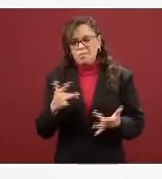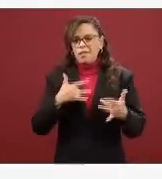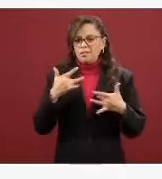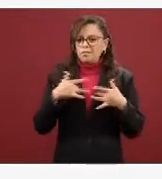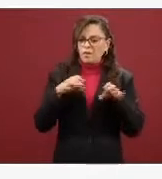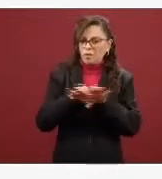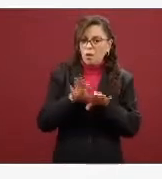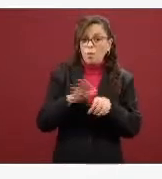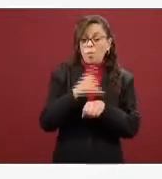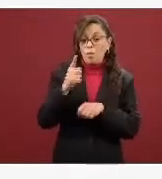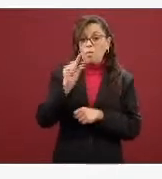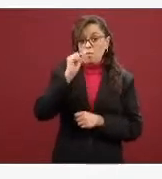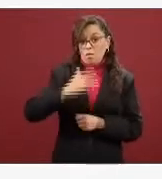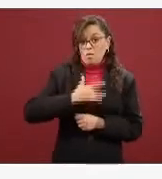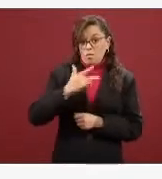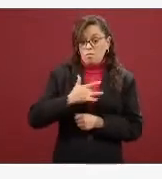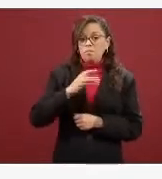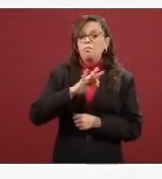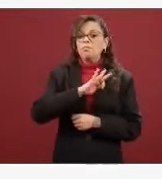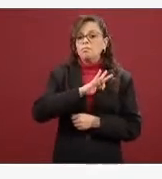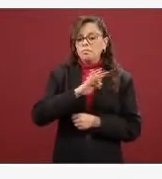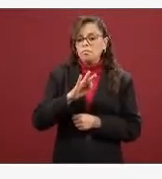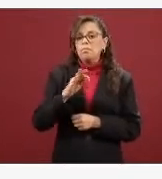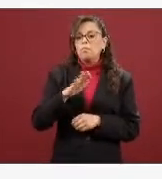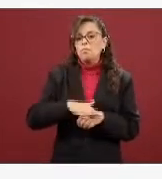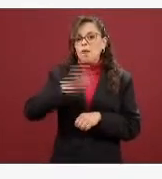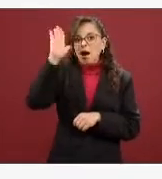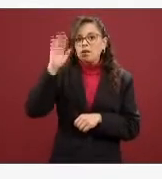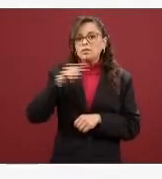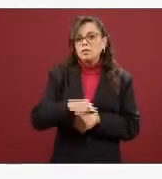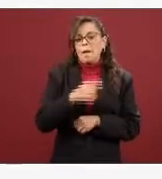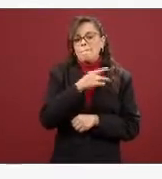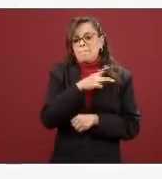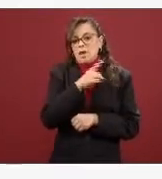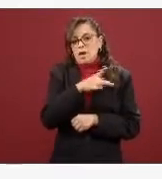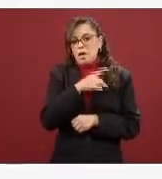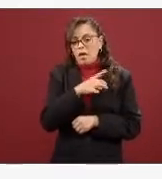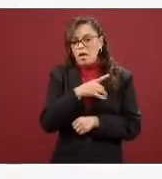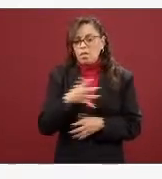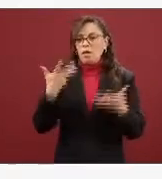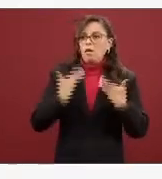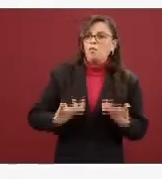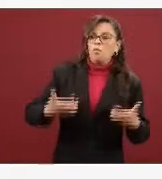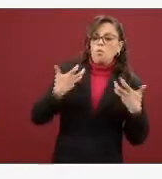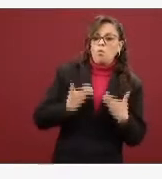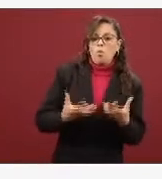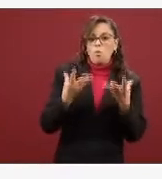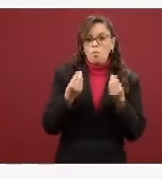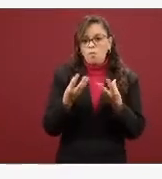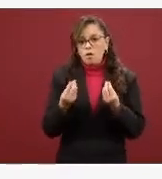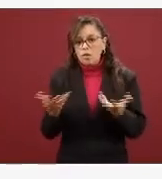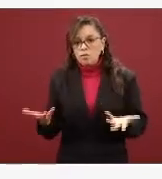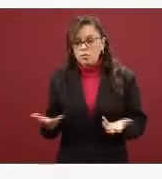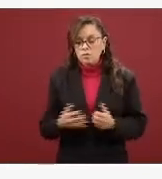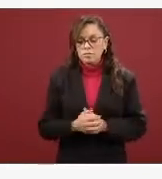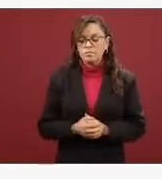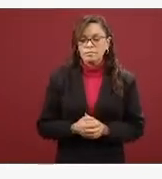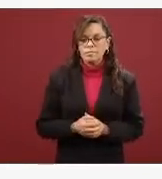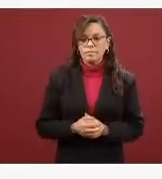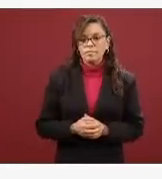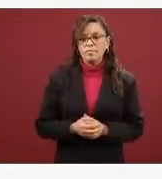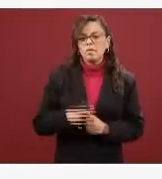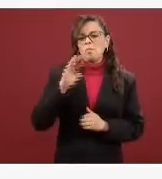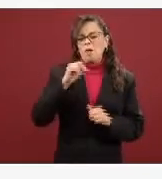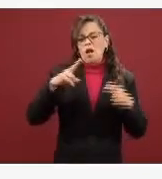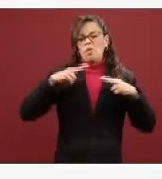el miedo aumente y aumenten las preocupaciones y podamos llegar a un estado de pánico. También puede expresarse como irritabilidad, estar de